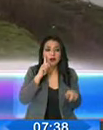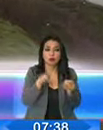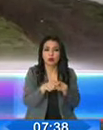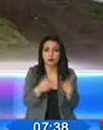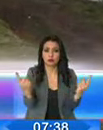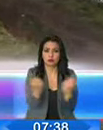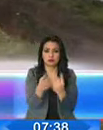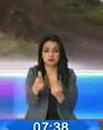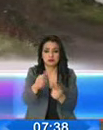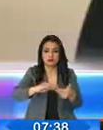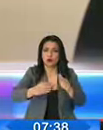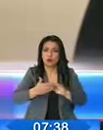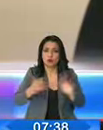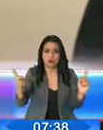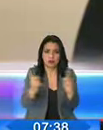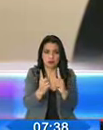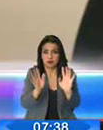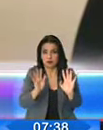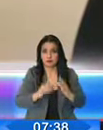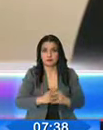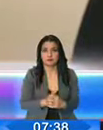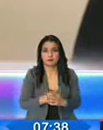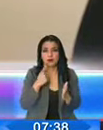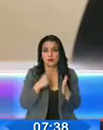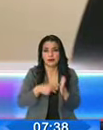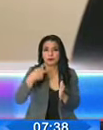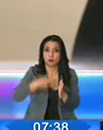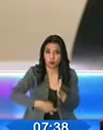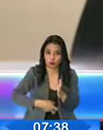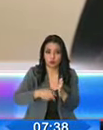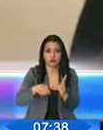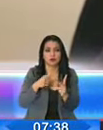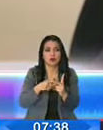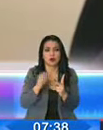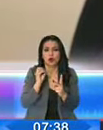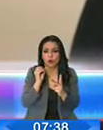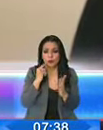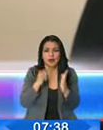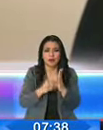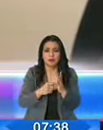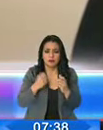misma comunidad. Esas son las multas que hacen el baño.